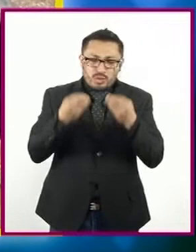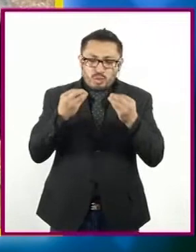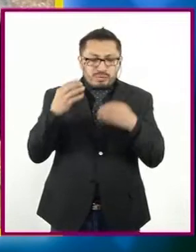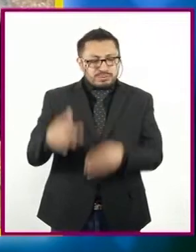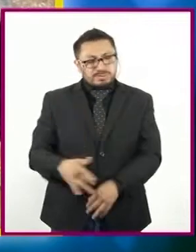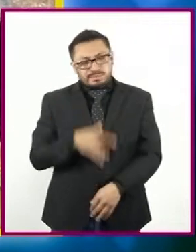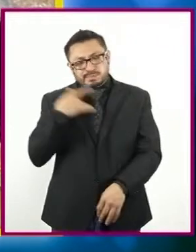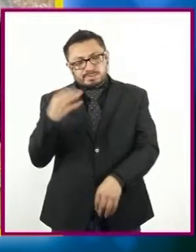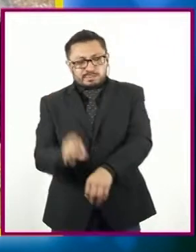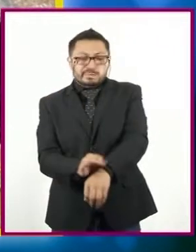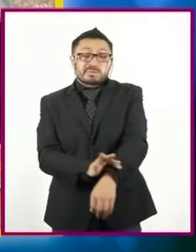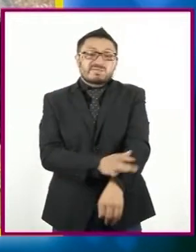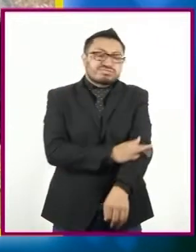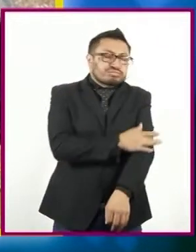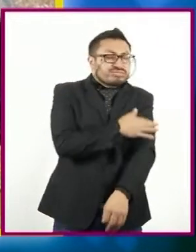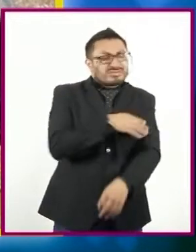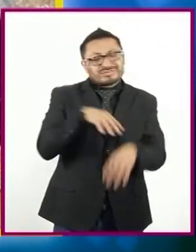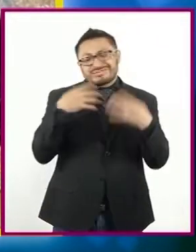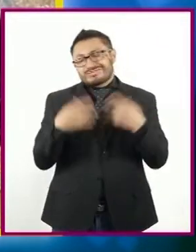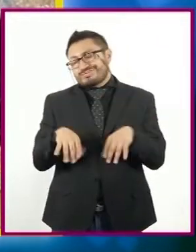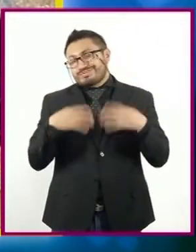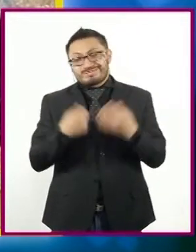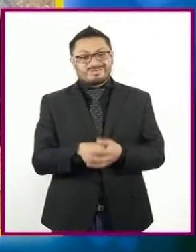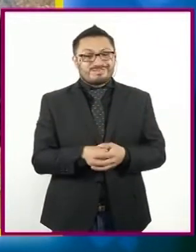emociones que siguen conmoviendo.